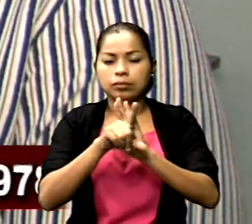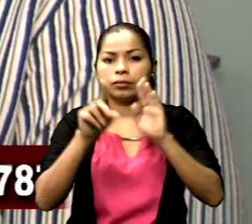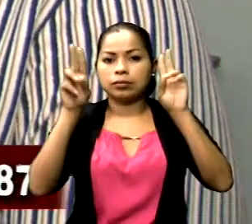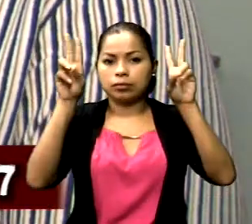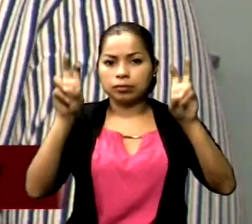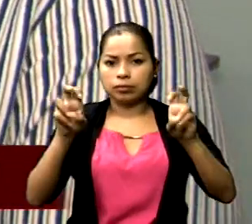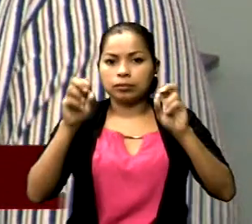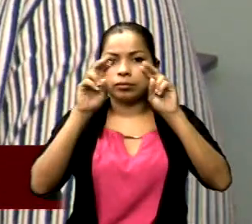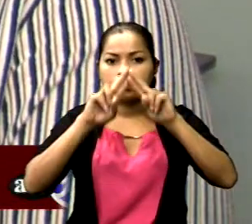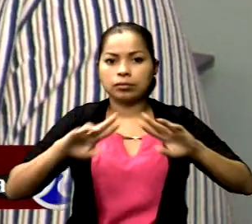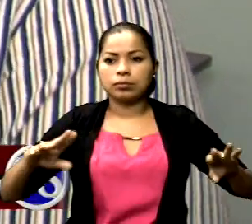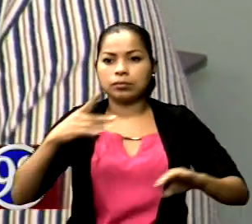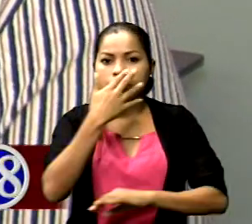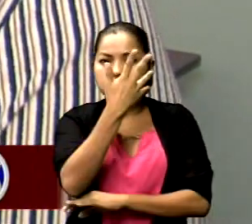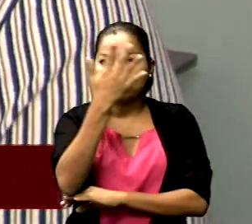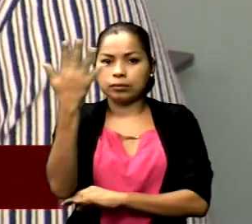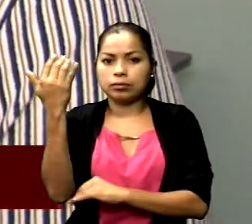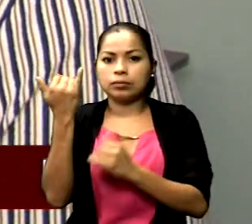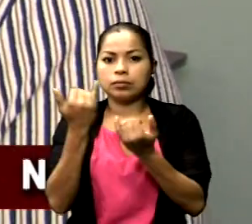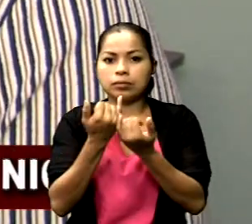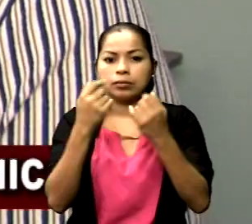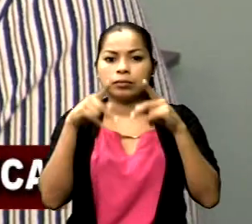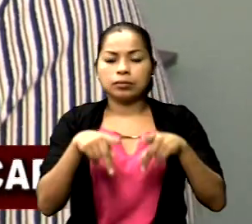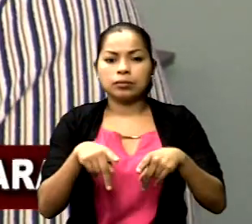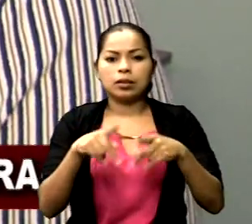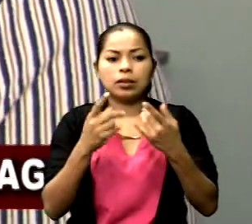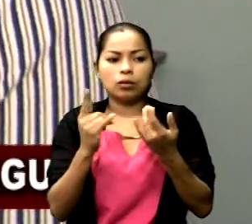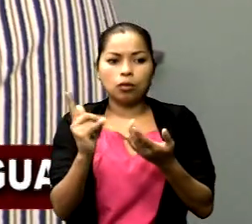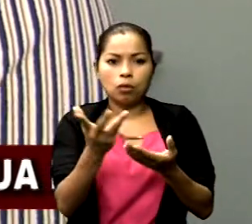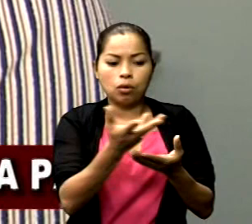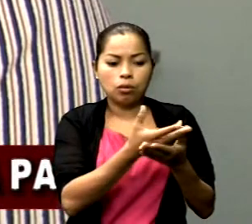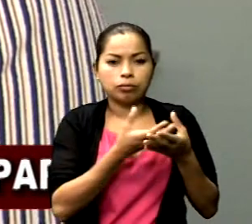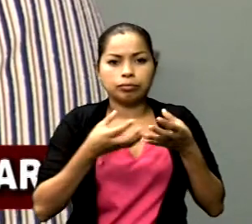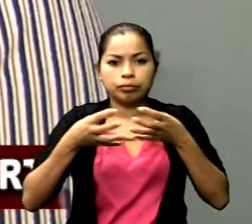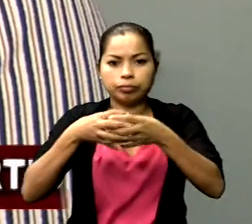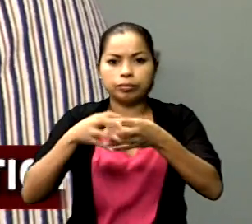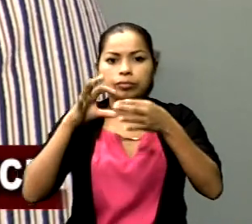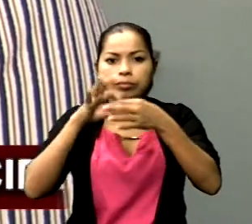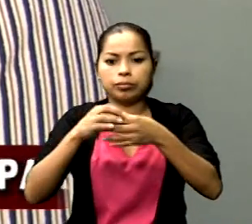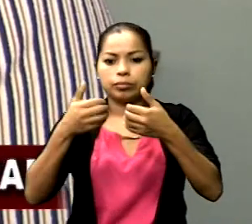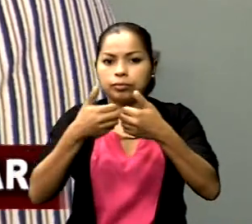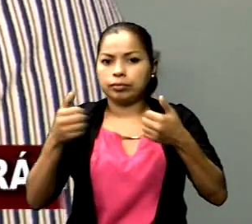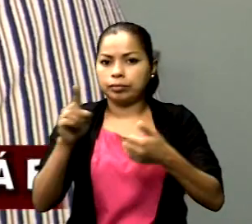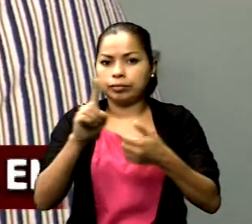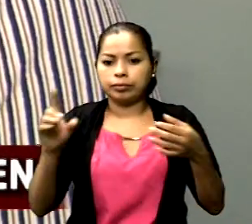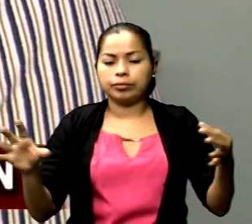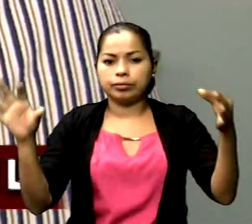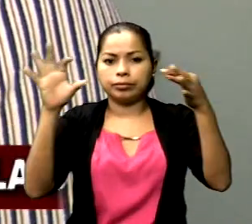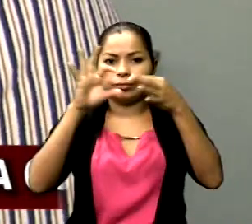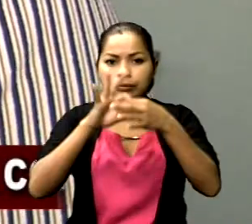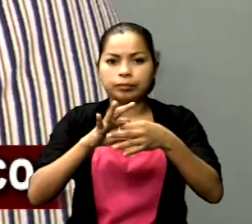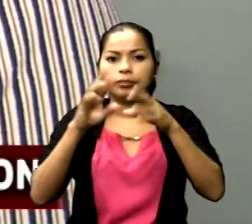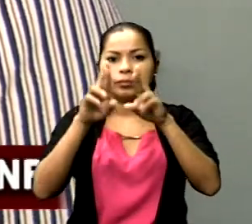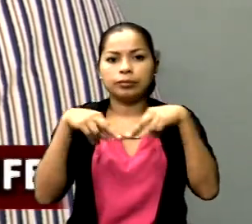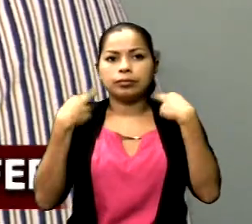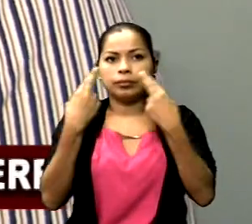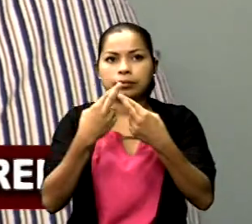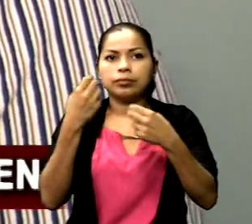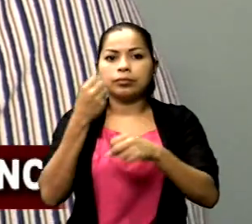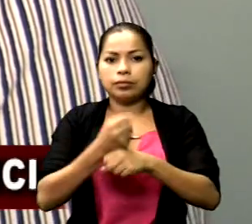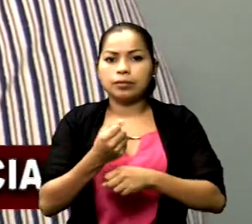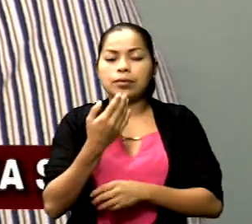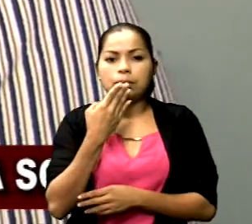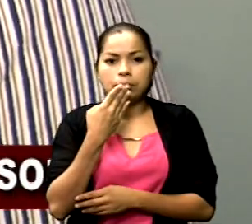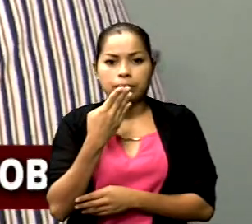aspecto de medio ambiente como de recursos naturales, ¿ya? Sin tener que separarlos. Entonces, ha sido una sesión de trabajo muy